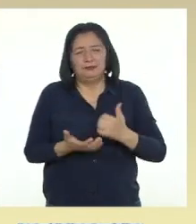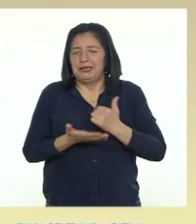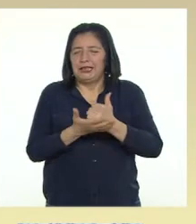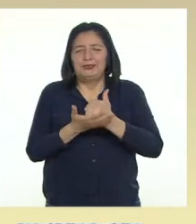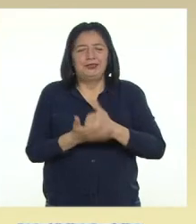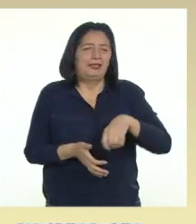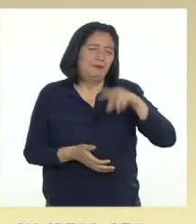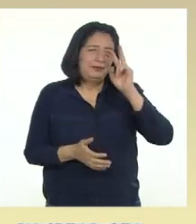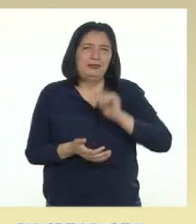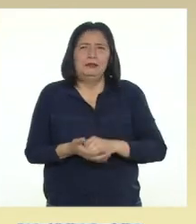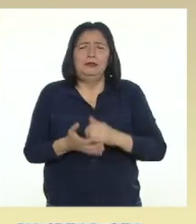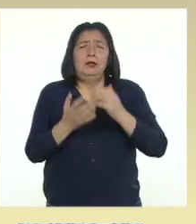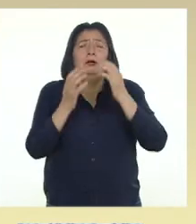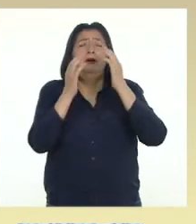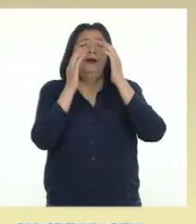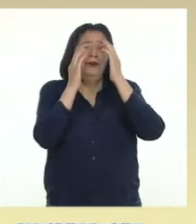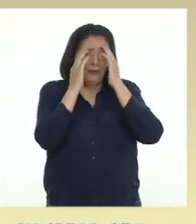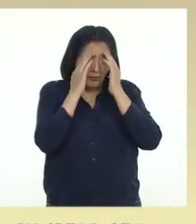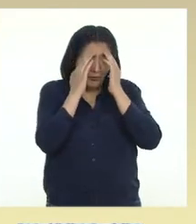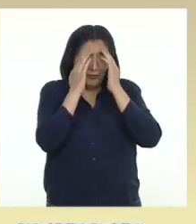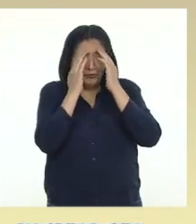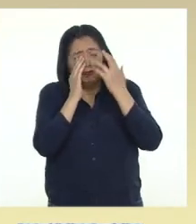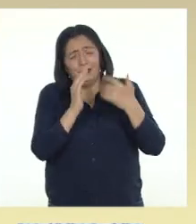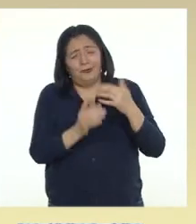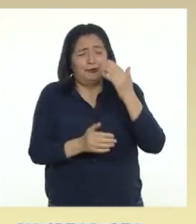ayudar al Perú.